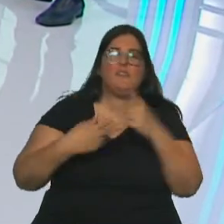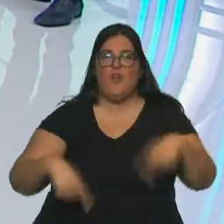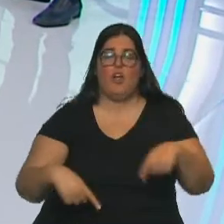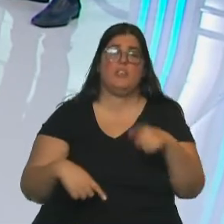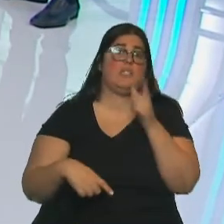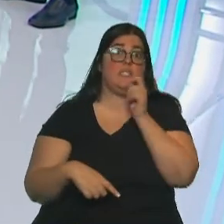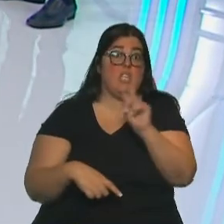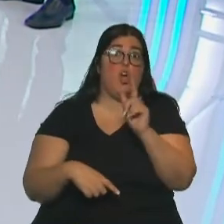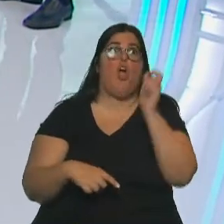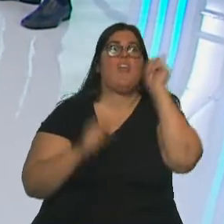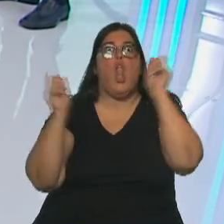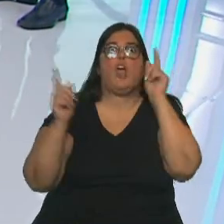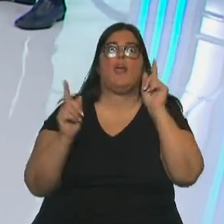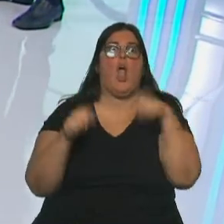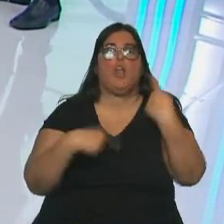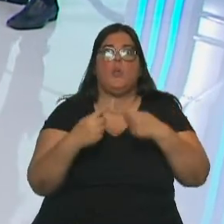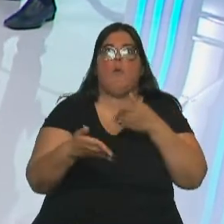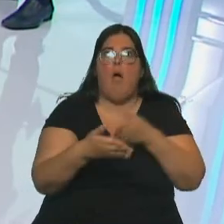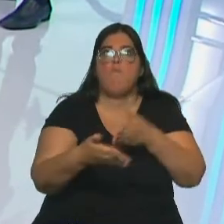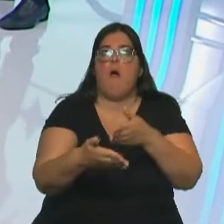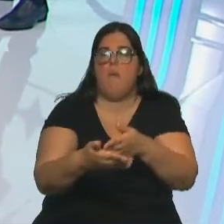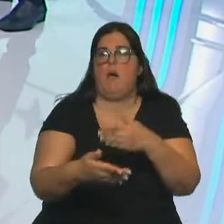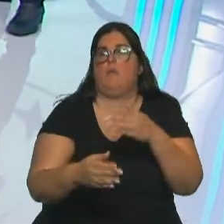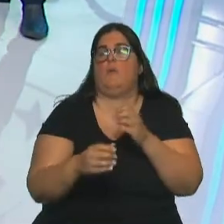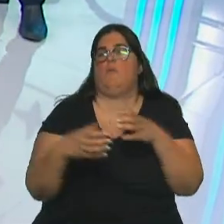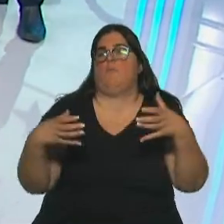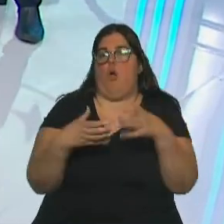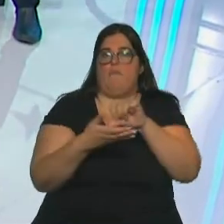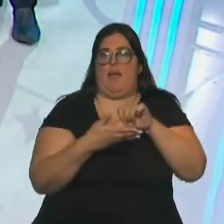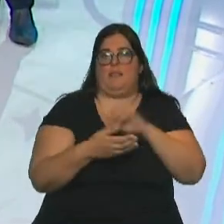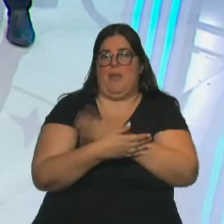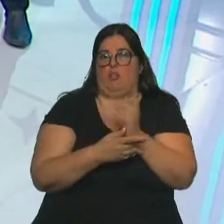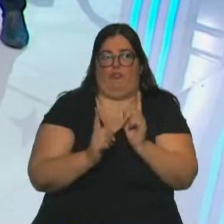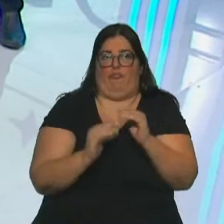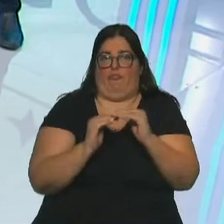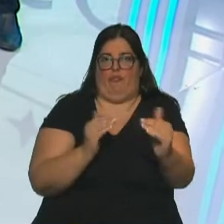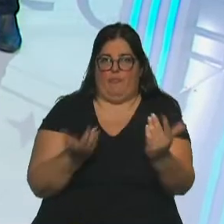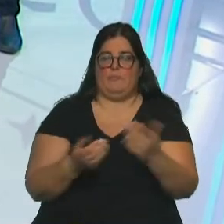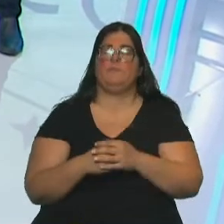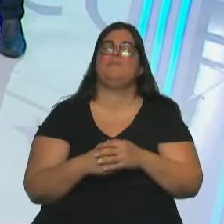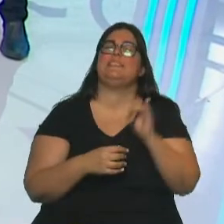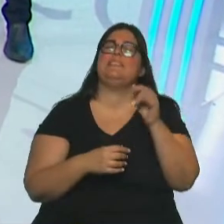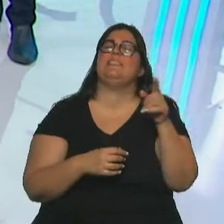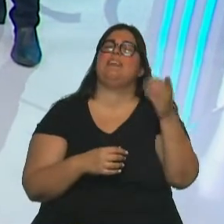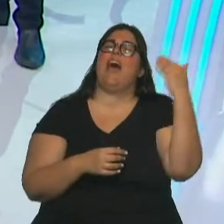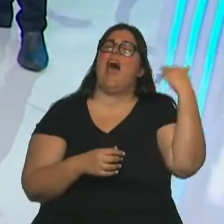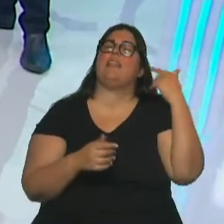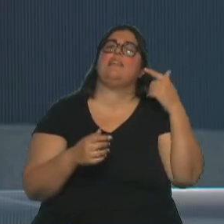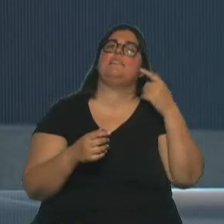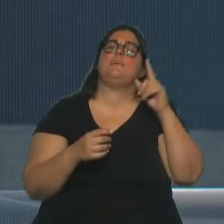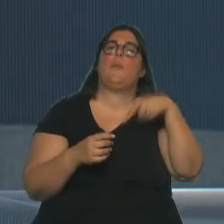seguir paralizando el bloque. Sí, todo eso era lo que en cierta medida apuraba y había generado esta suerte de expectativa que en cierta